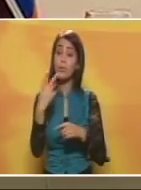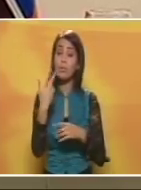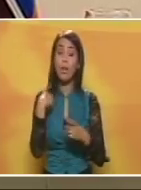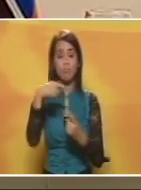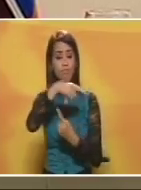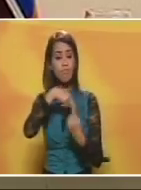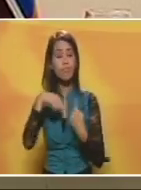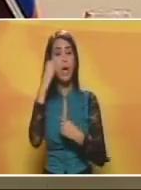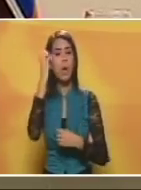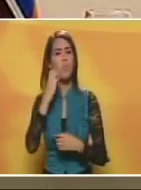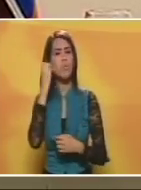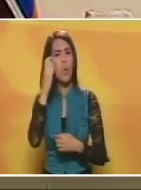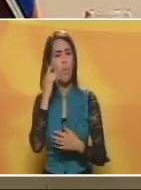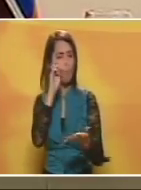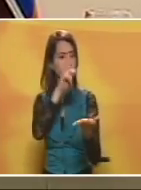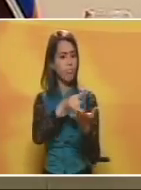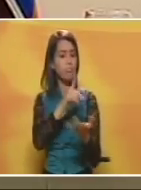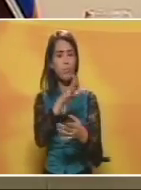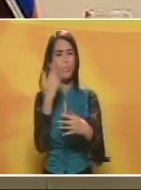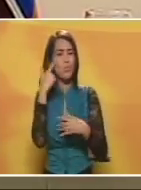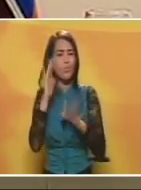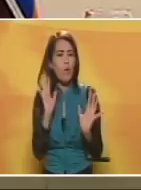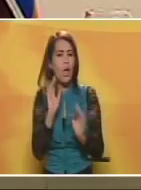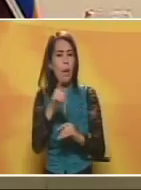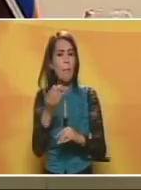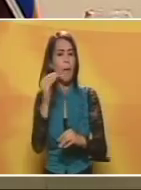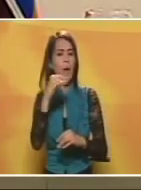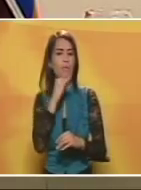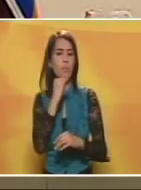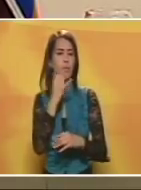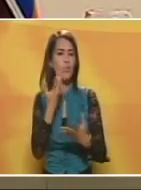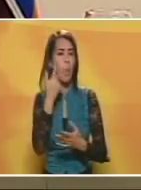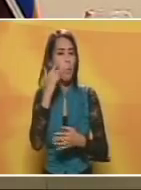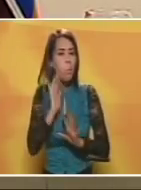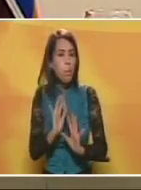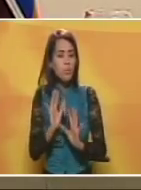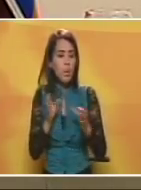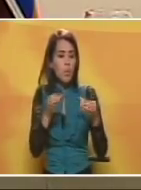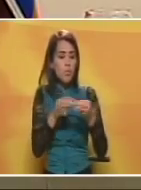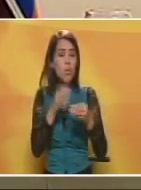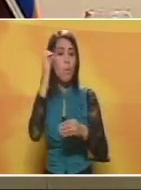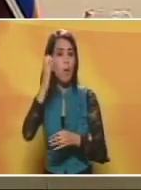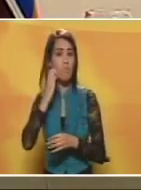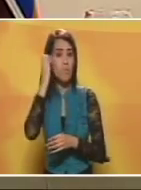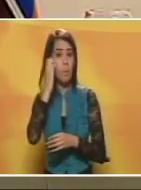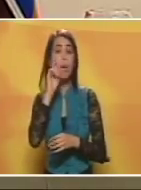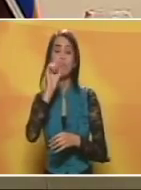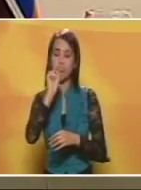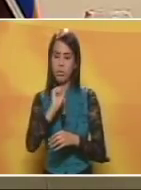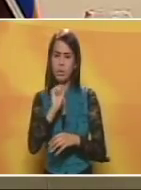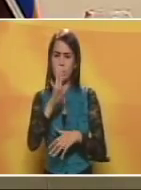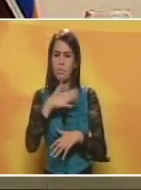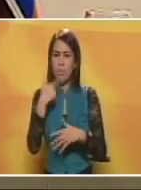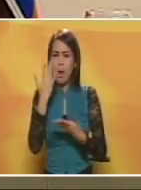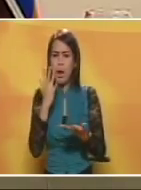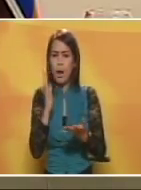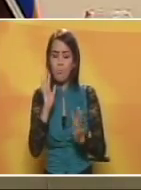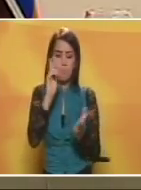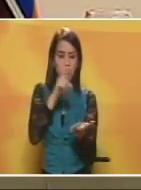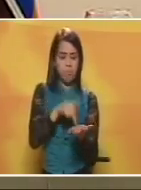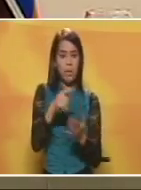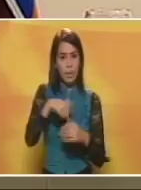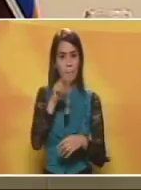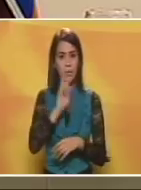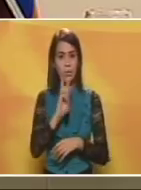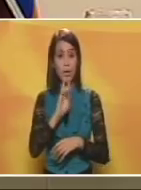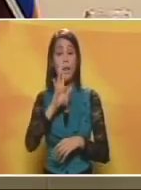gira en Europa, no sé si tiene algún tipo de información sobre una posible comitiva europea que sí pueda venir hasta acá. Y